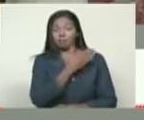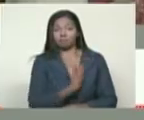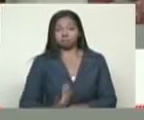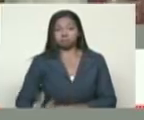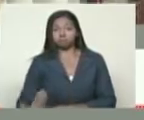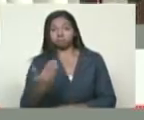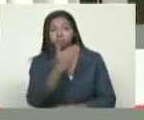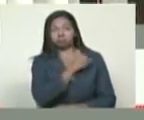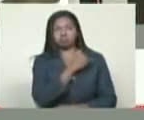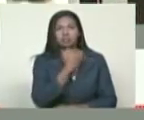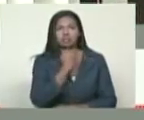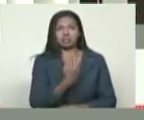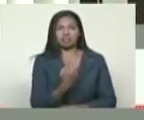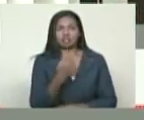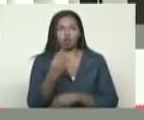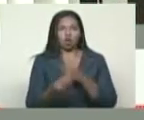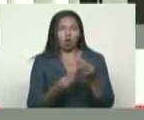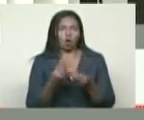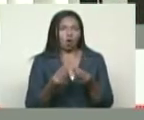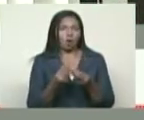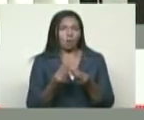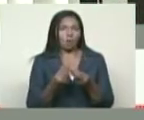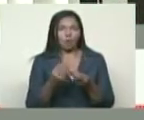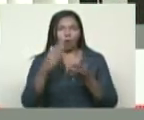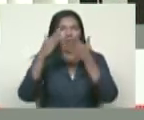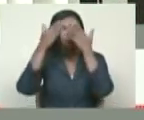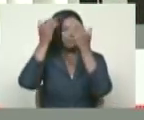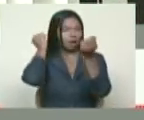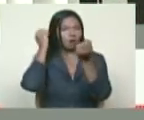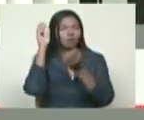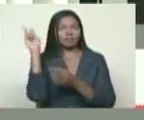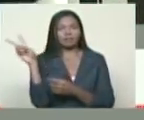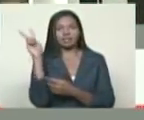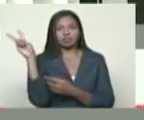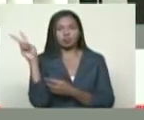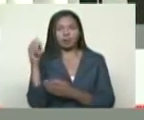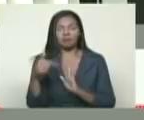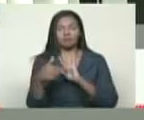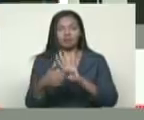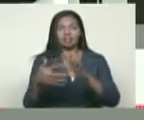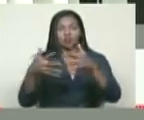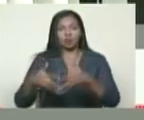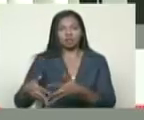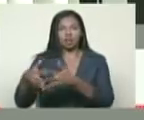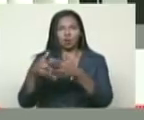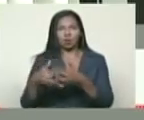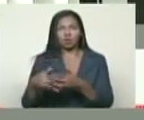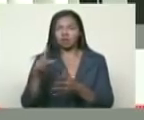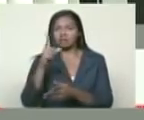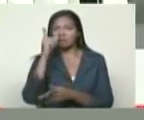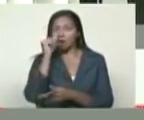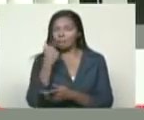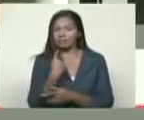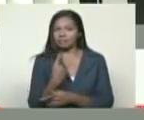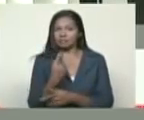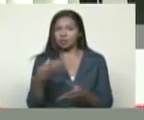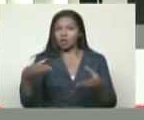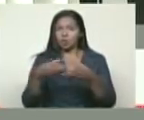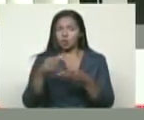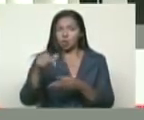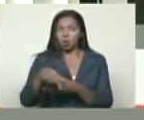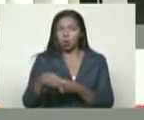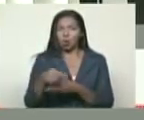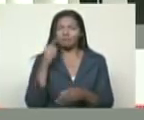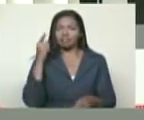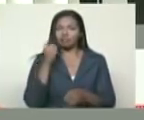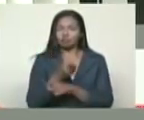lo proclamó como embajador de Venezuela ante los Estados Unidos. Y ese señor tenía una reunión hoy, él lo